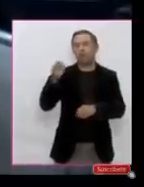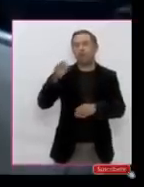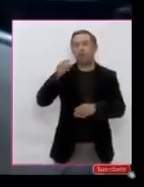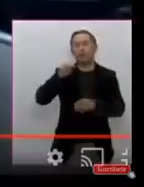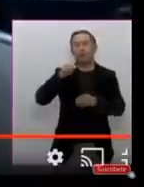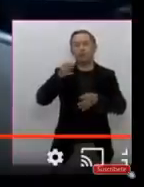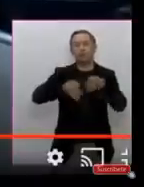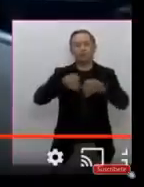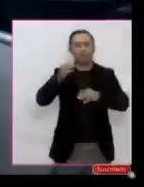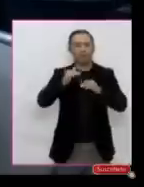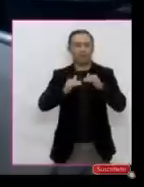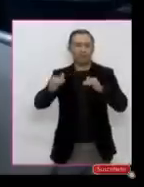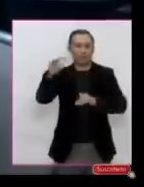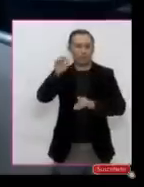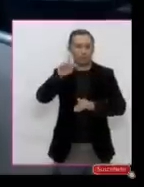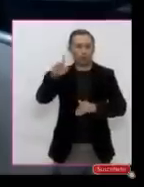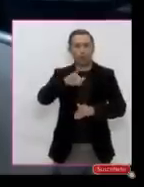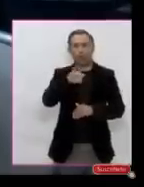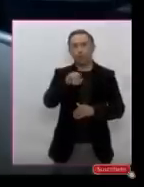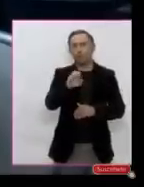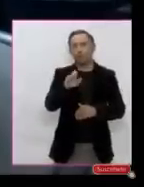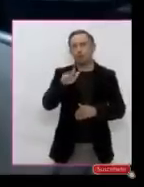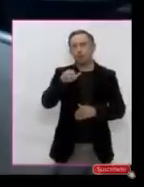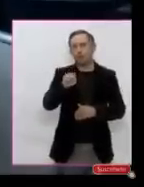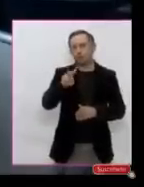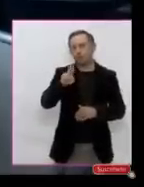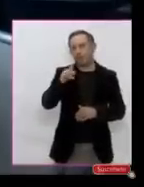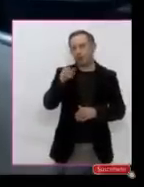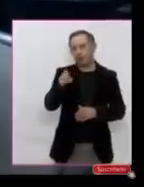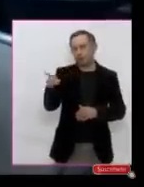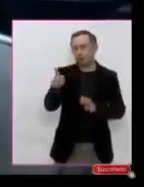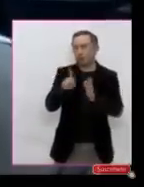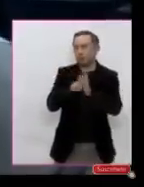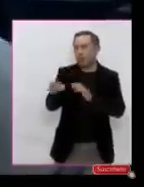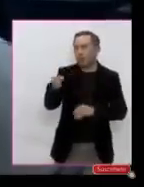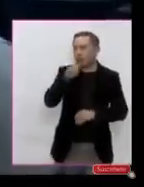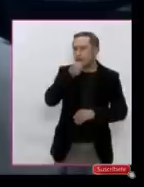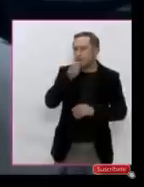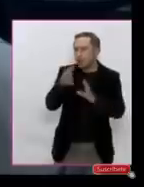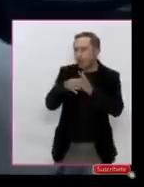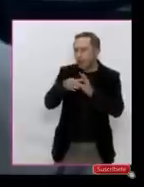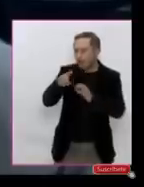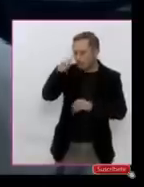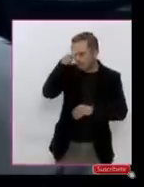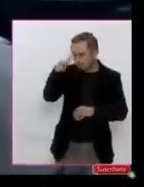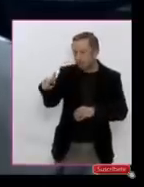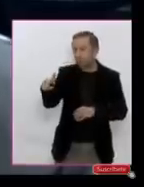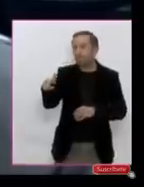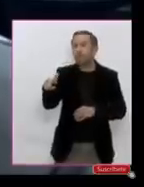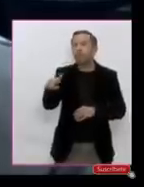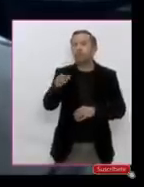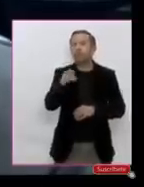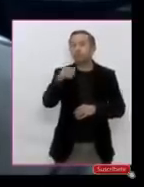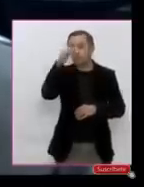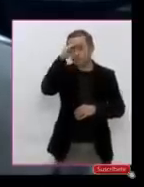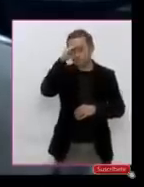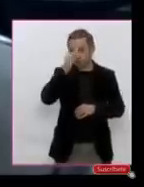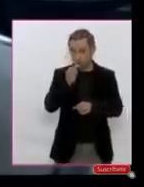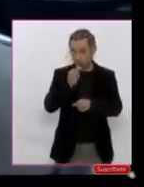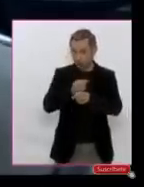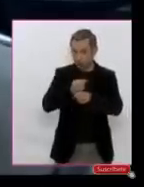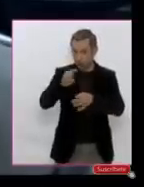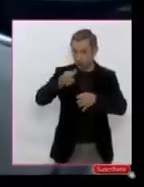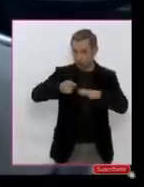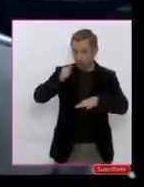vargas señaló en una entrevista en el sentido de que no es correcto asumir que la sentencia que estamos acatando